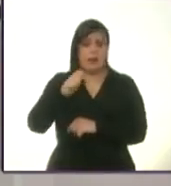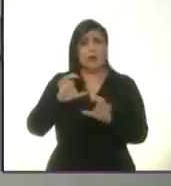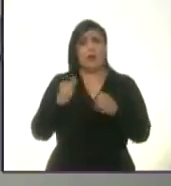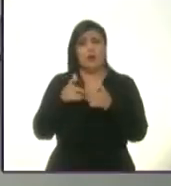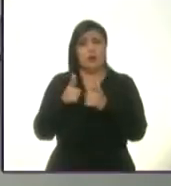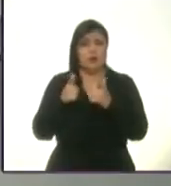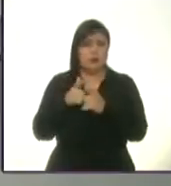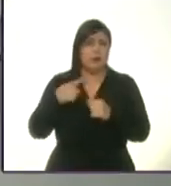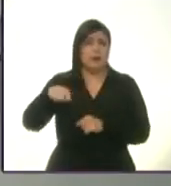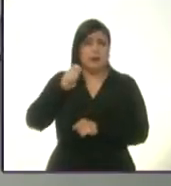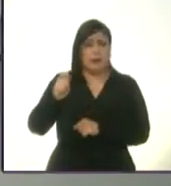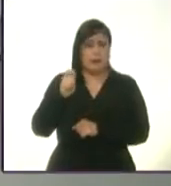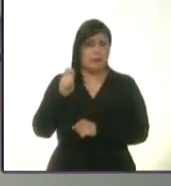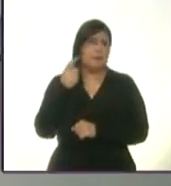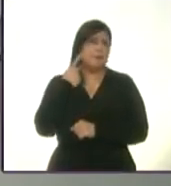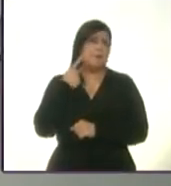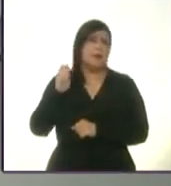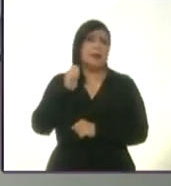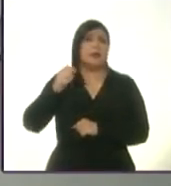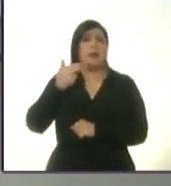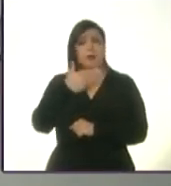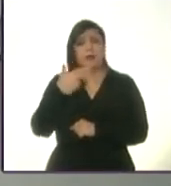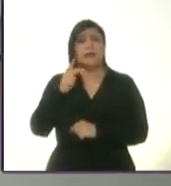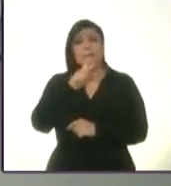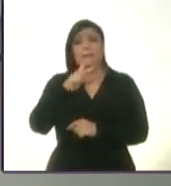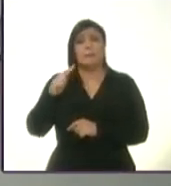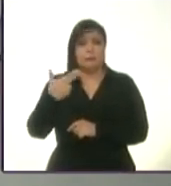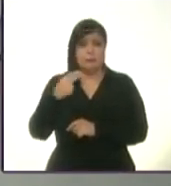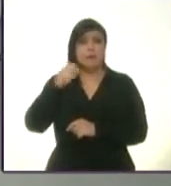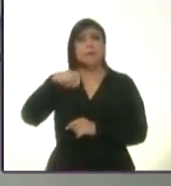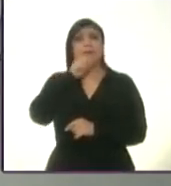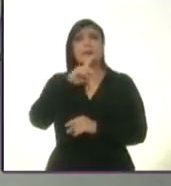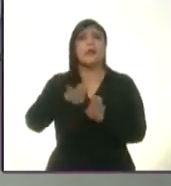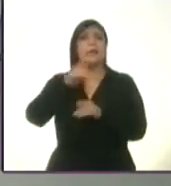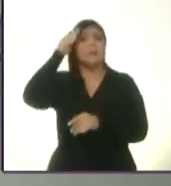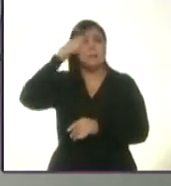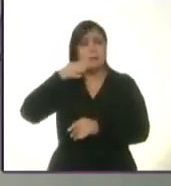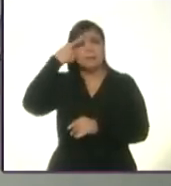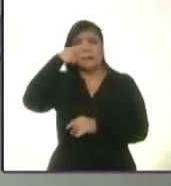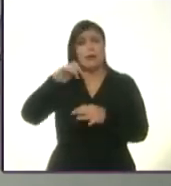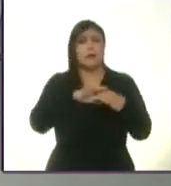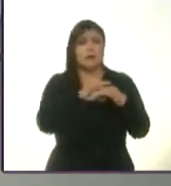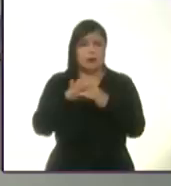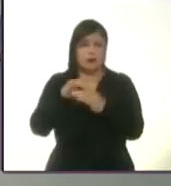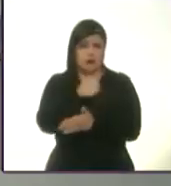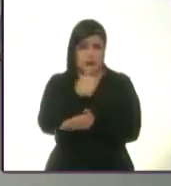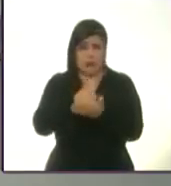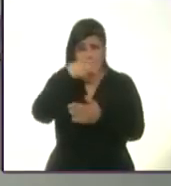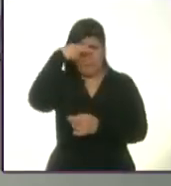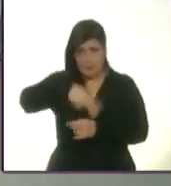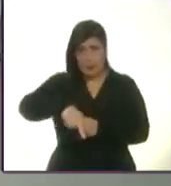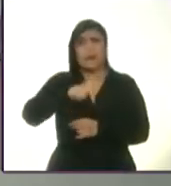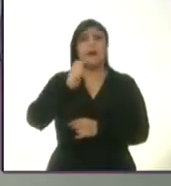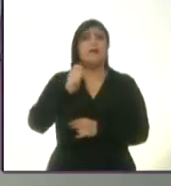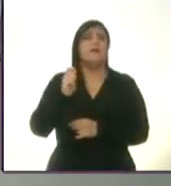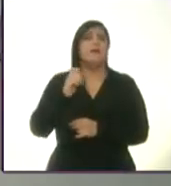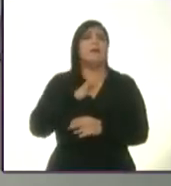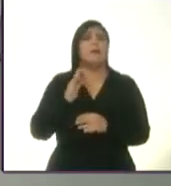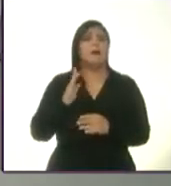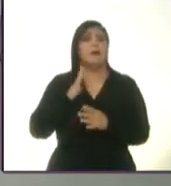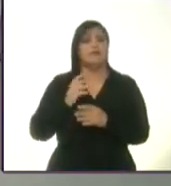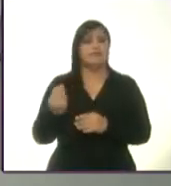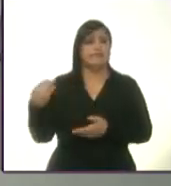mikel arriola del partido revolucionario institucional alejandra barrales de la coalición por la ciudad de mexico al frente y purificación